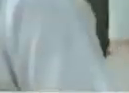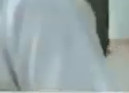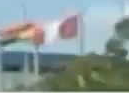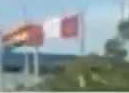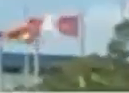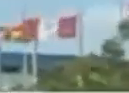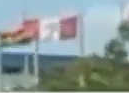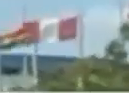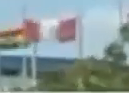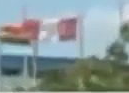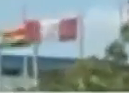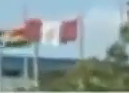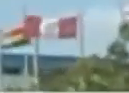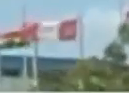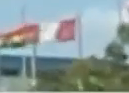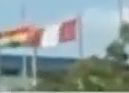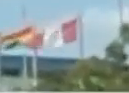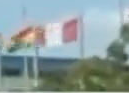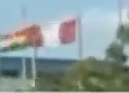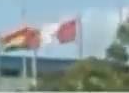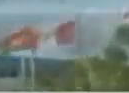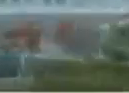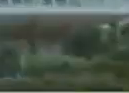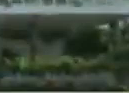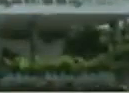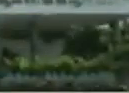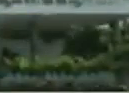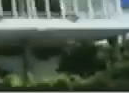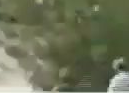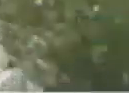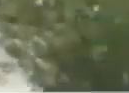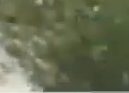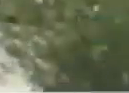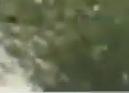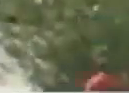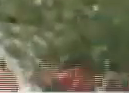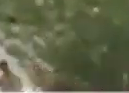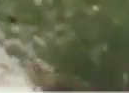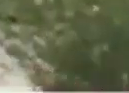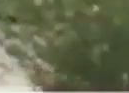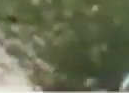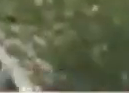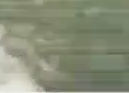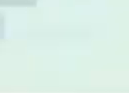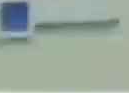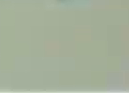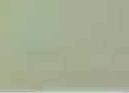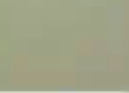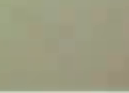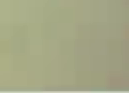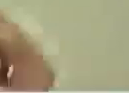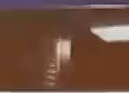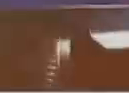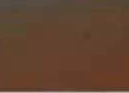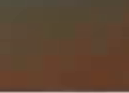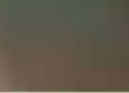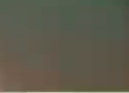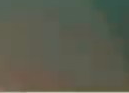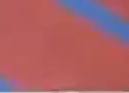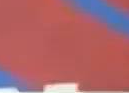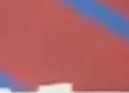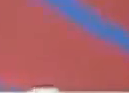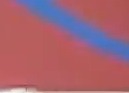vocación social y humanista en la Escuela Latinoamericana de Medicina ELAN, con sedes en Cuba y Venezuela. La televisora Telesur